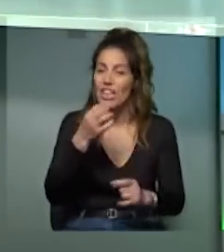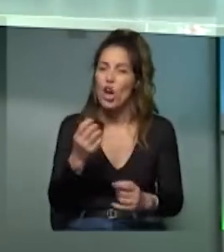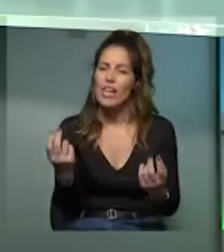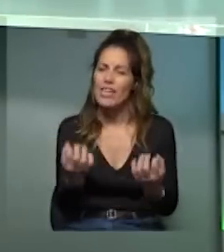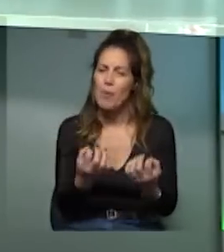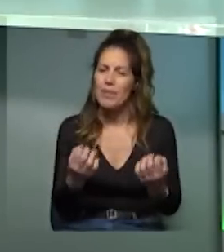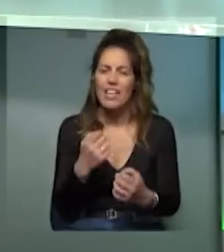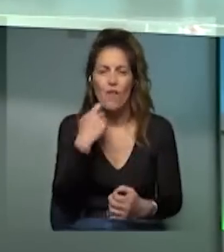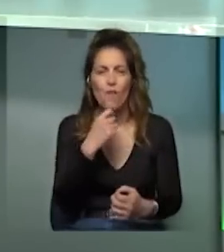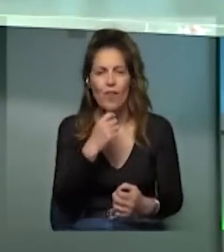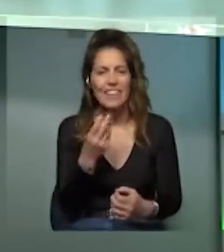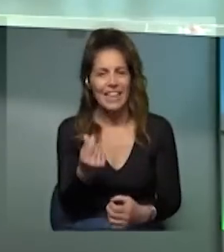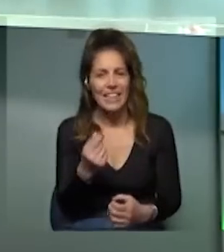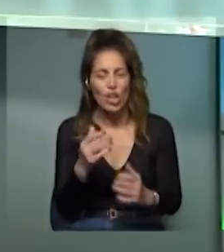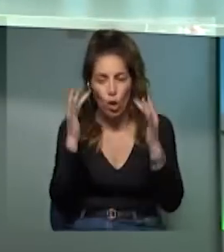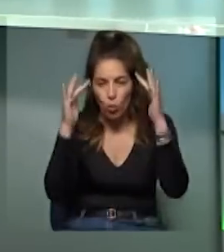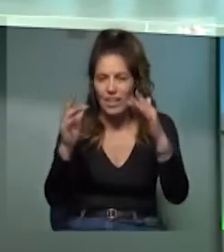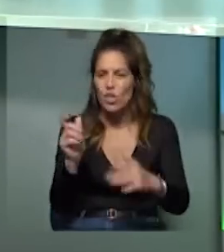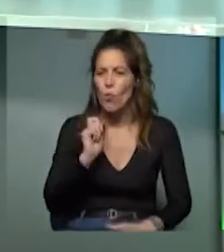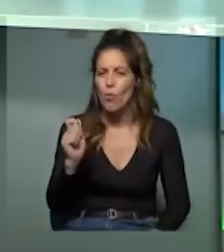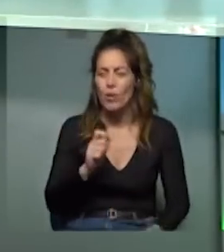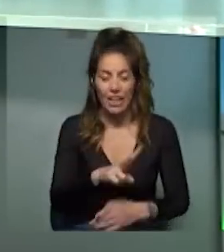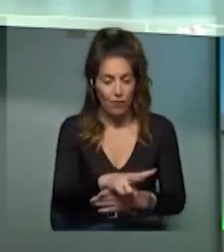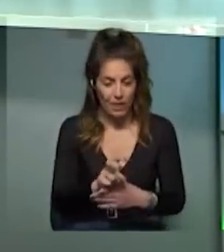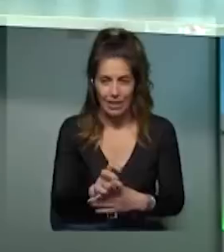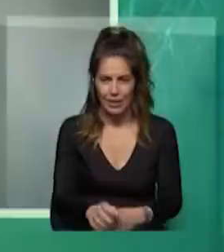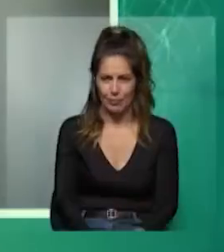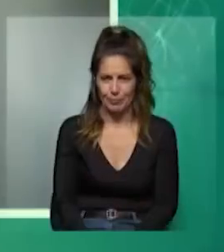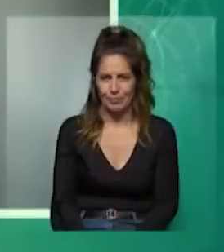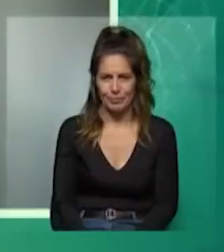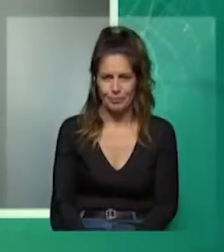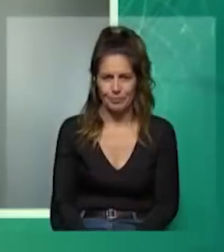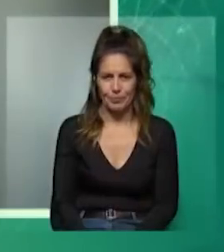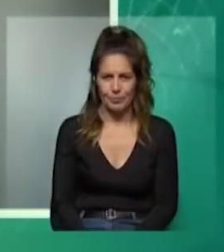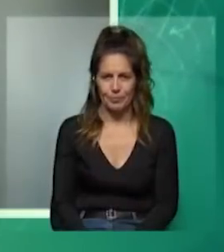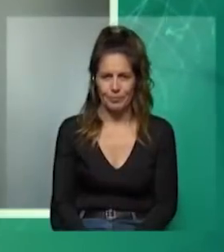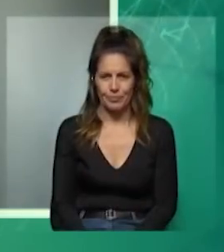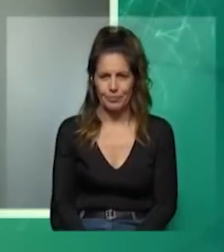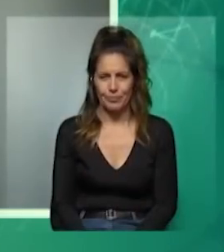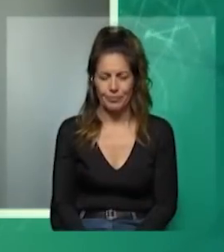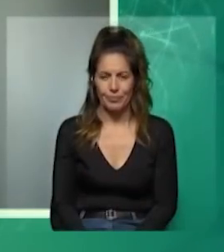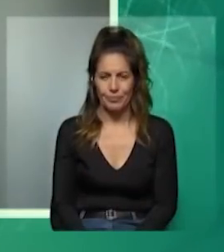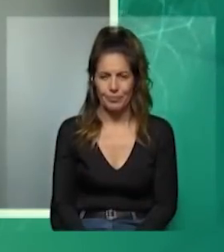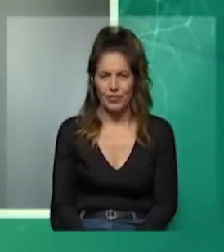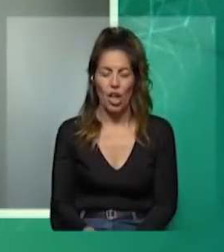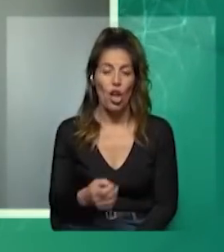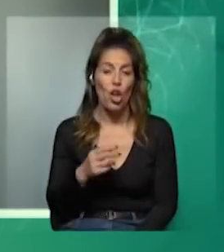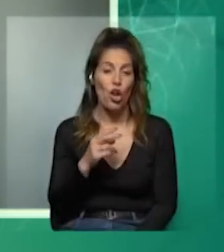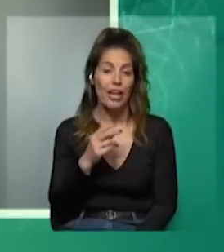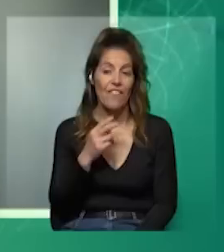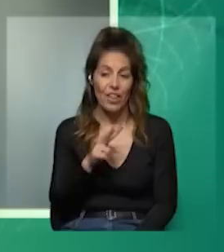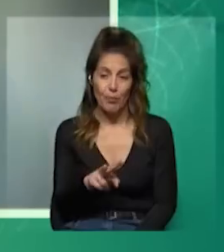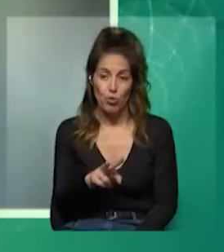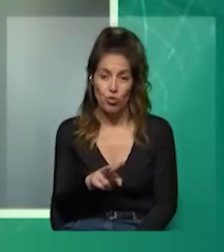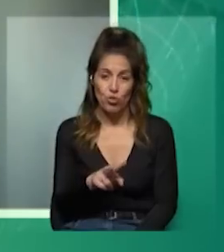la falta de recursos para la educación pública y para fiscalía la caracterización que nosotros estamos haciendo es